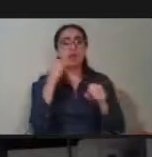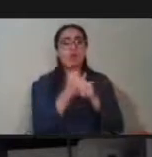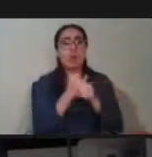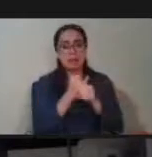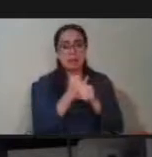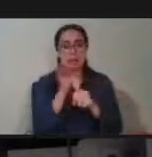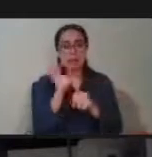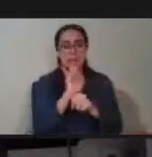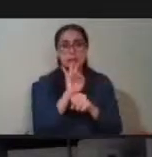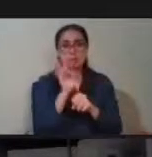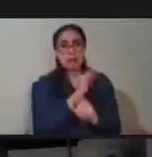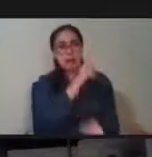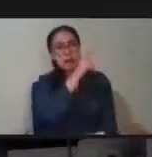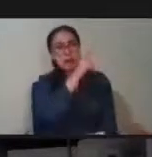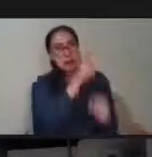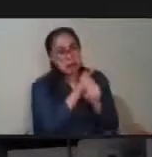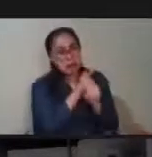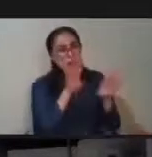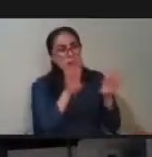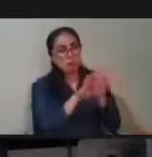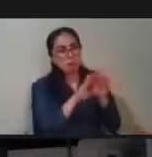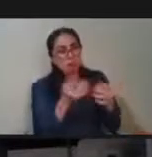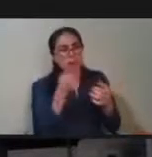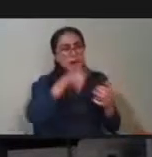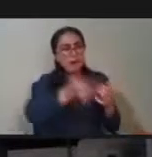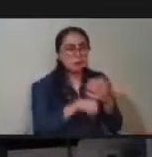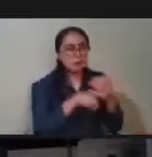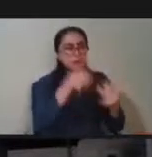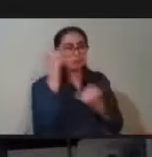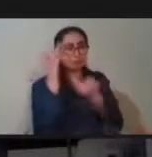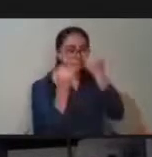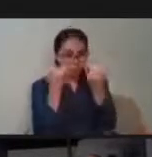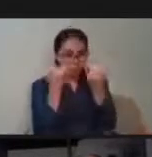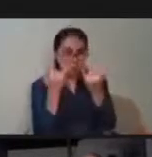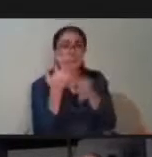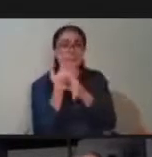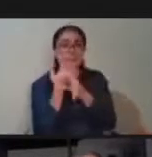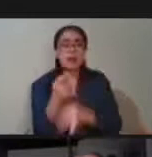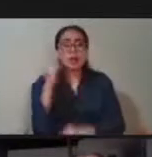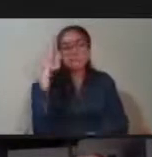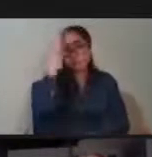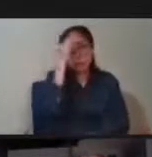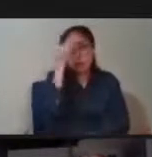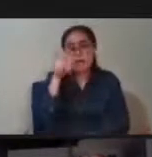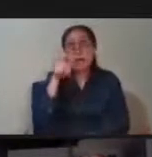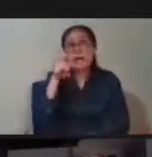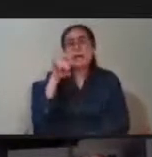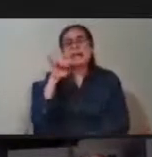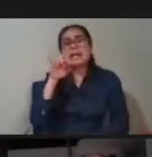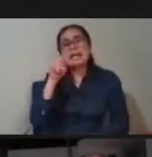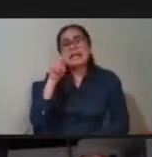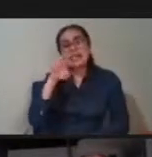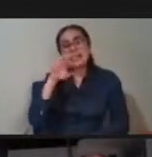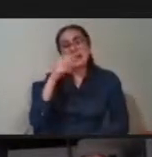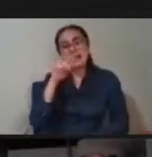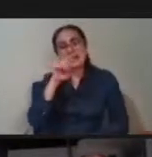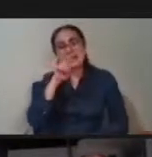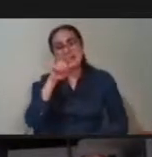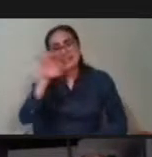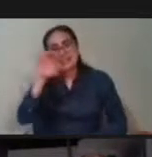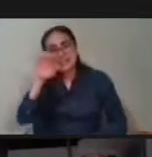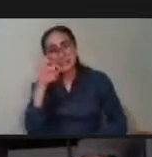hablar desde adentro del personaje. Nietzsche dice que lo que diferencia al dramaturgo del poeta es que el poeta ve una